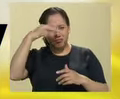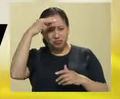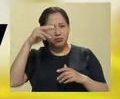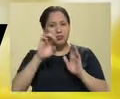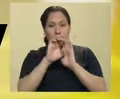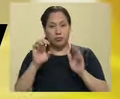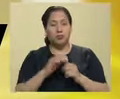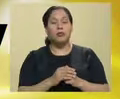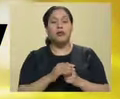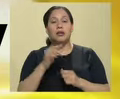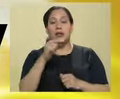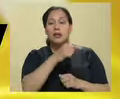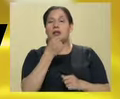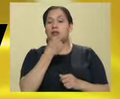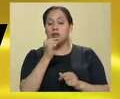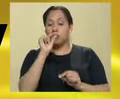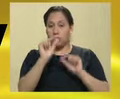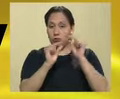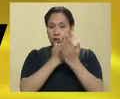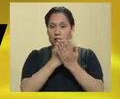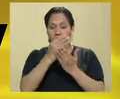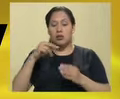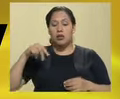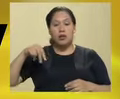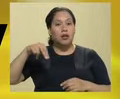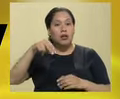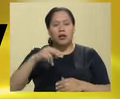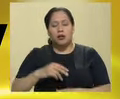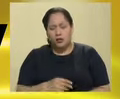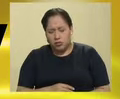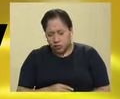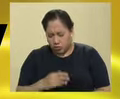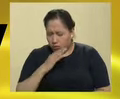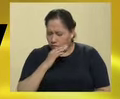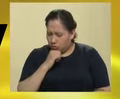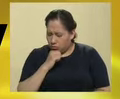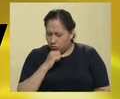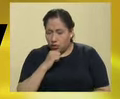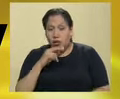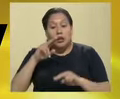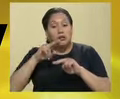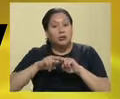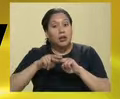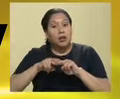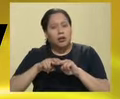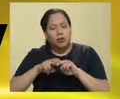Conforme va avanzando, el niño ya no puede caminar, no se puede sostener, inclusive sentado.